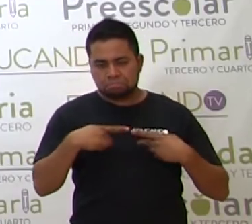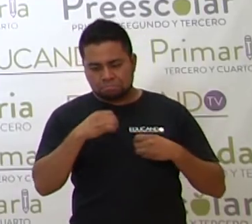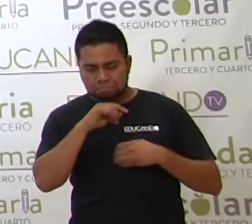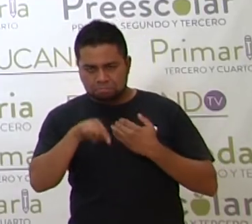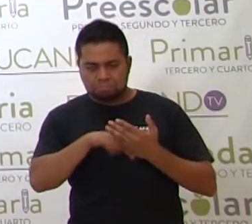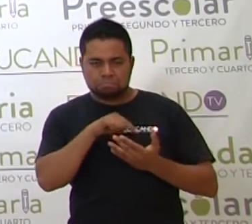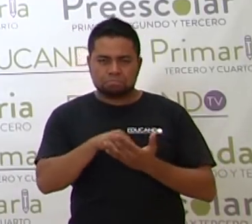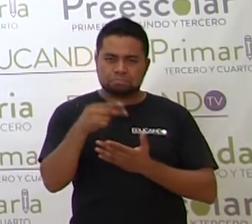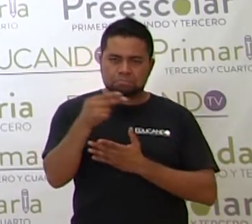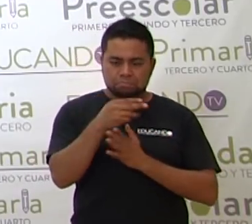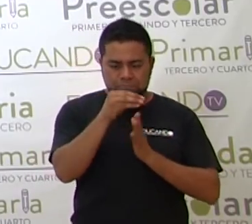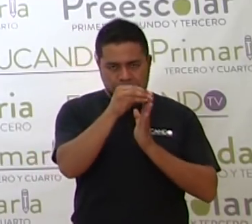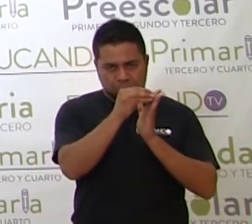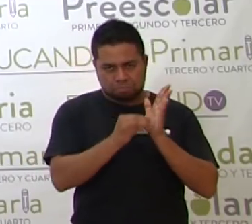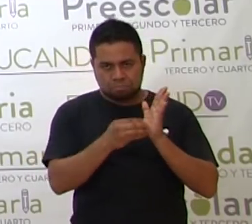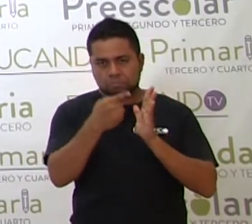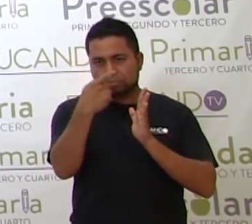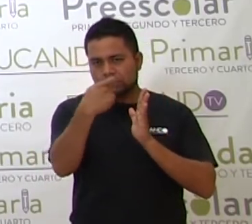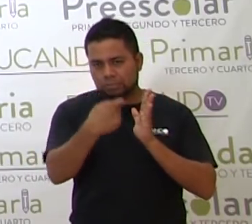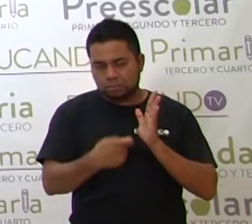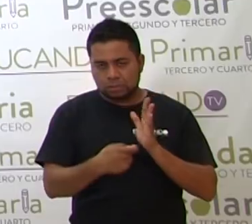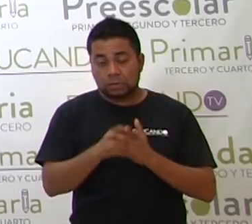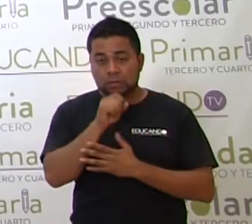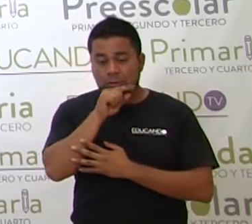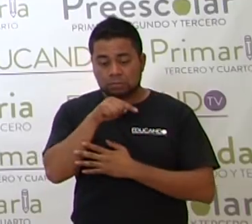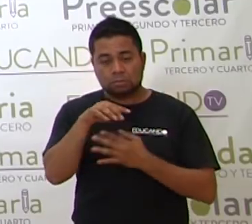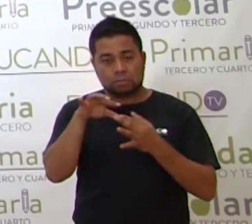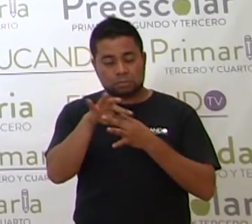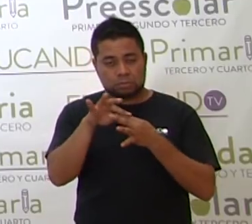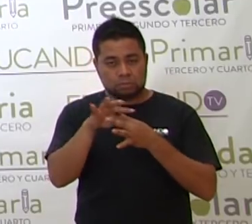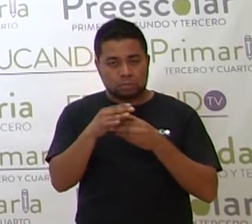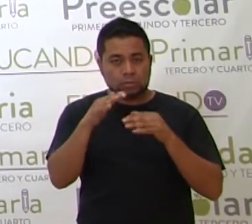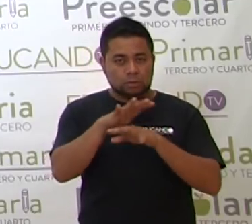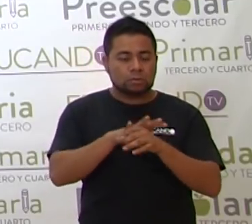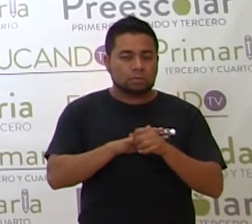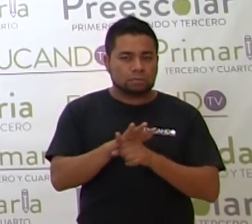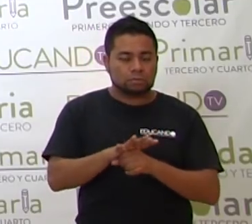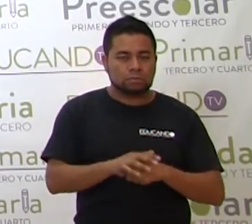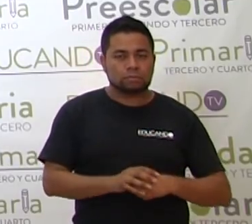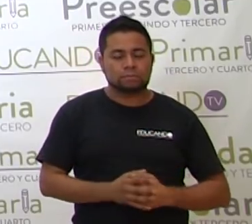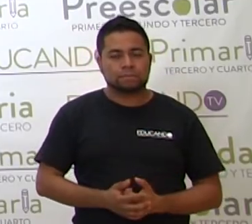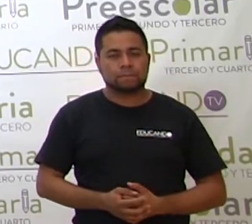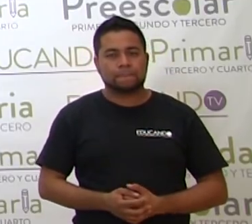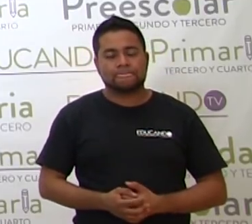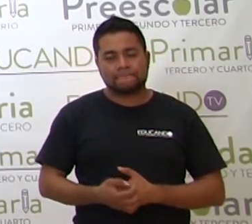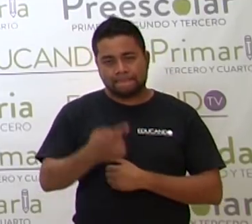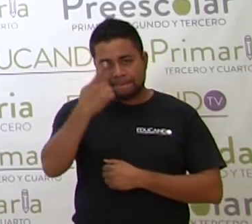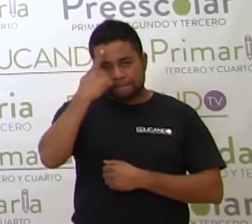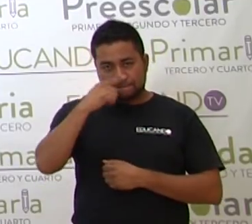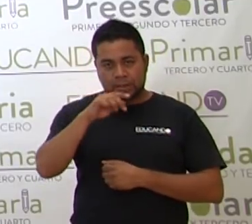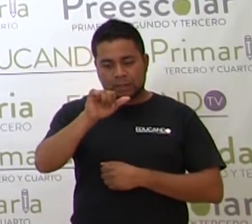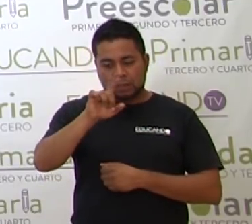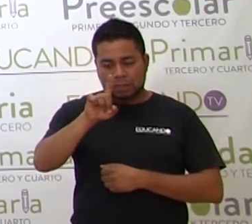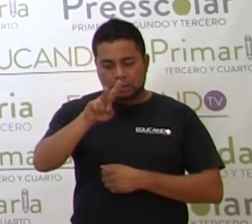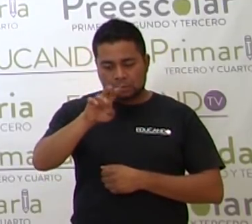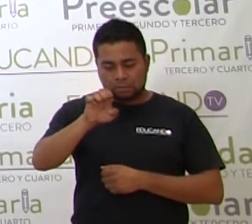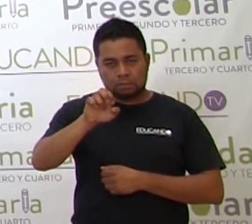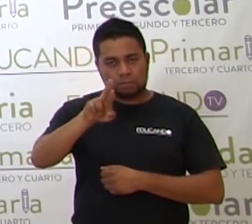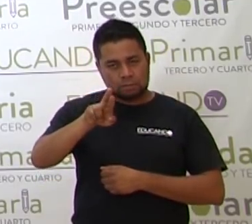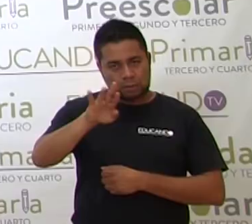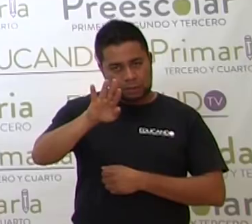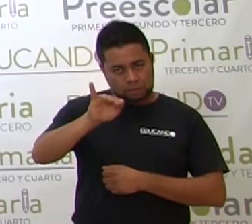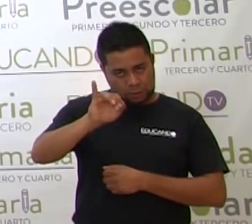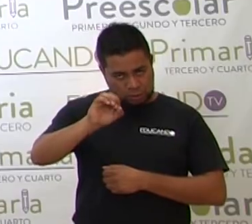que necesitamos describir. También hablamos todo lo referente a lo que son los adverbios y